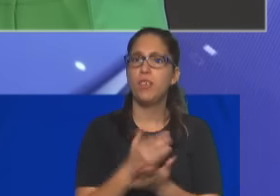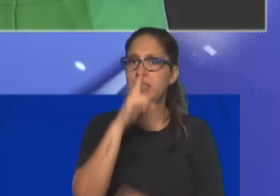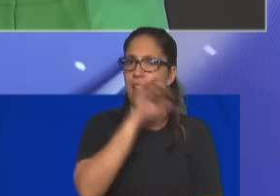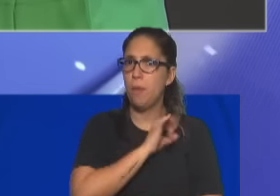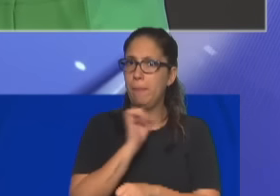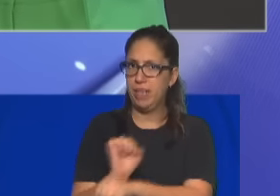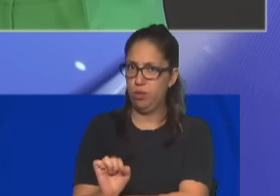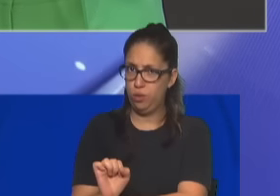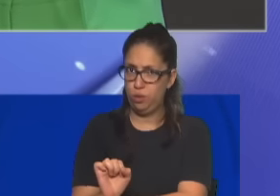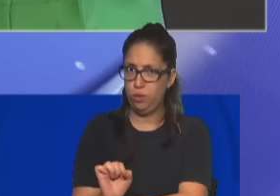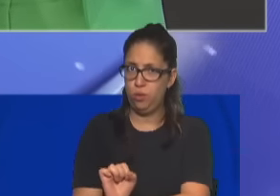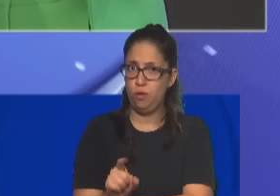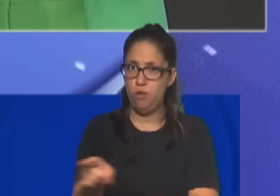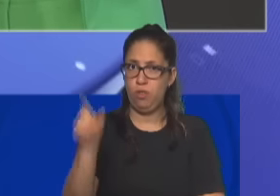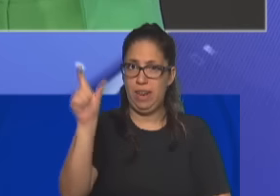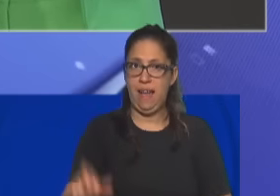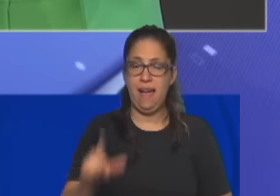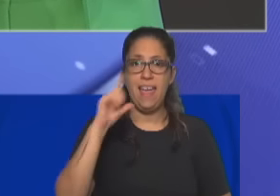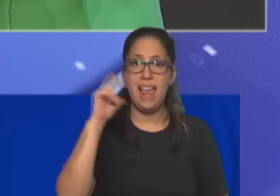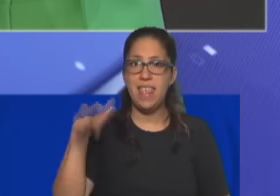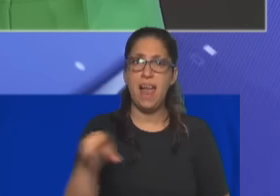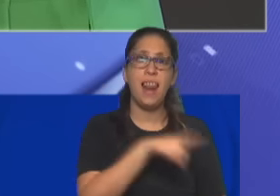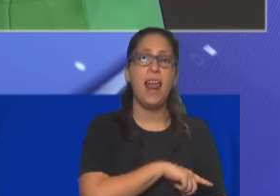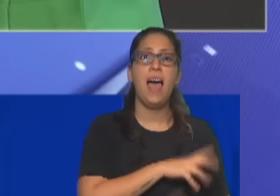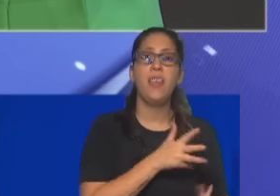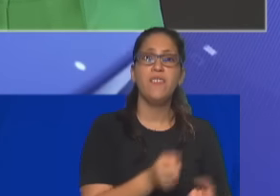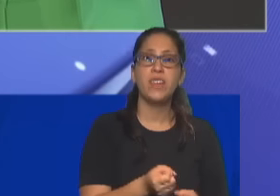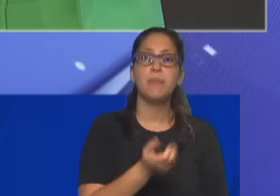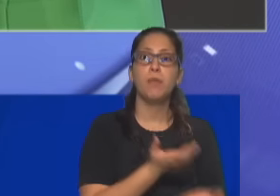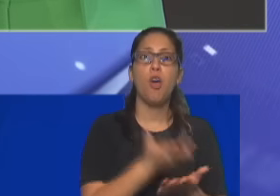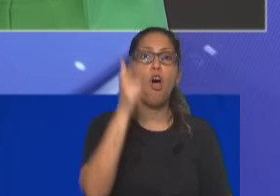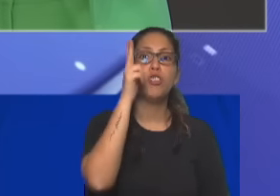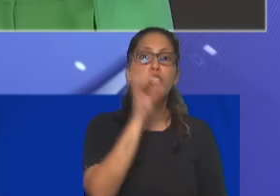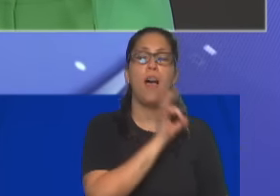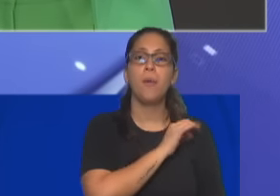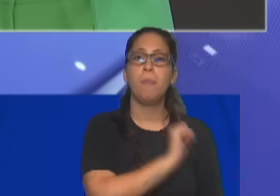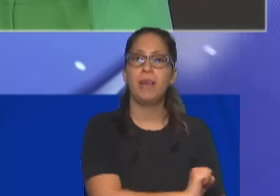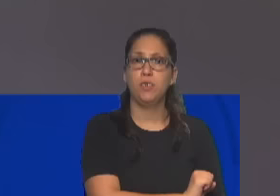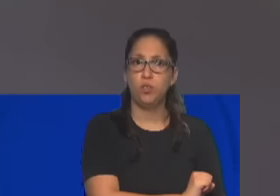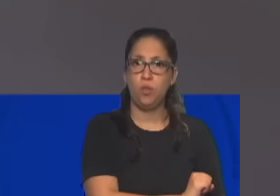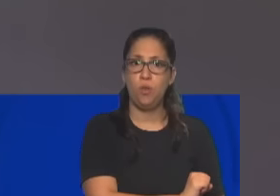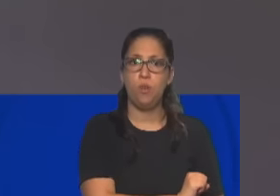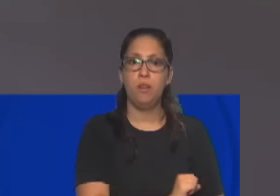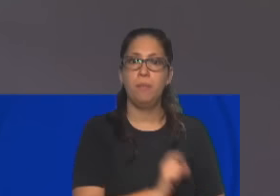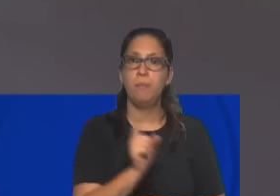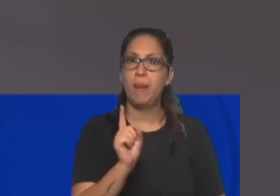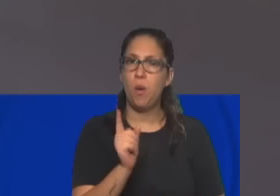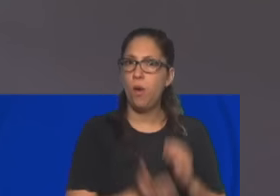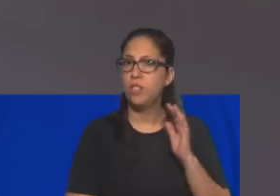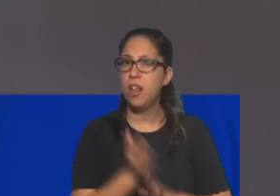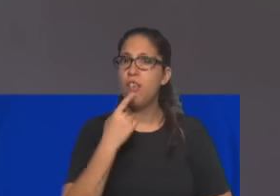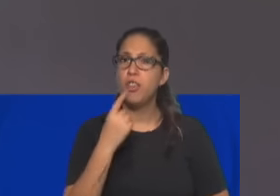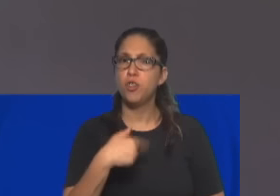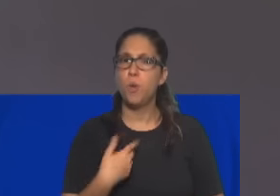prisión para elian Valenzuela y la querella había pedido 8 años de prisión él dijo igual dio a entender no a la salida que iba a